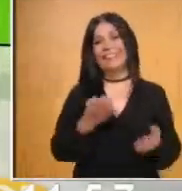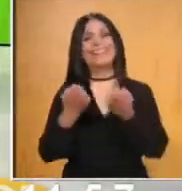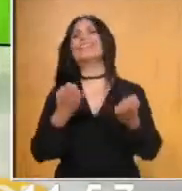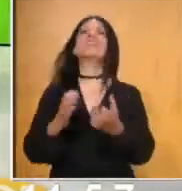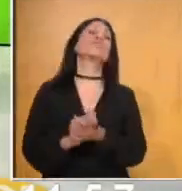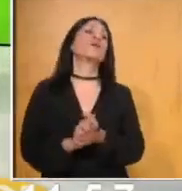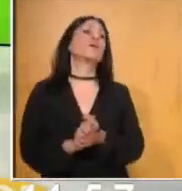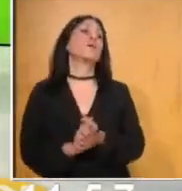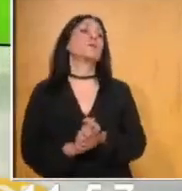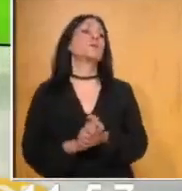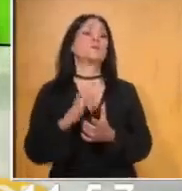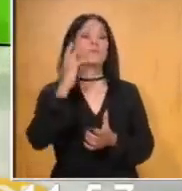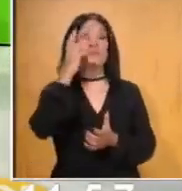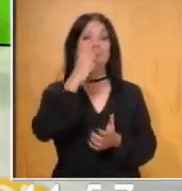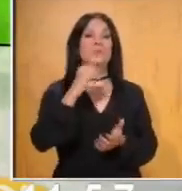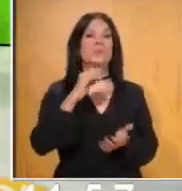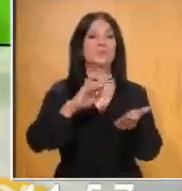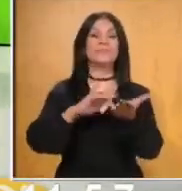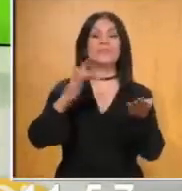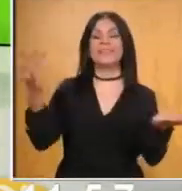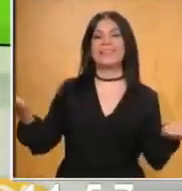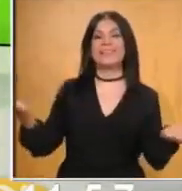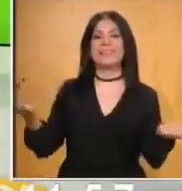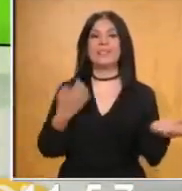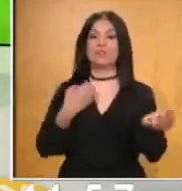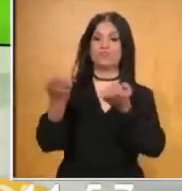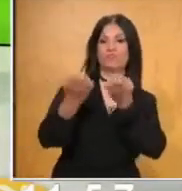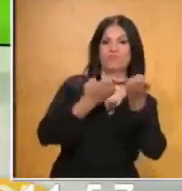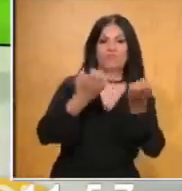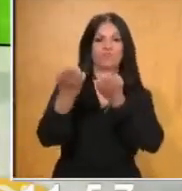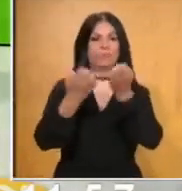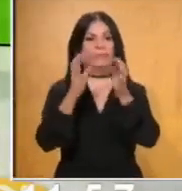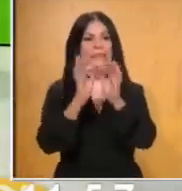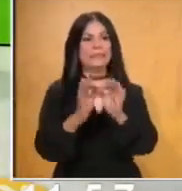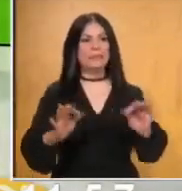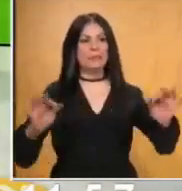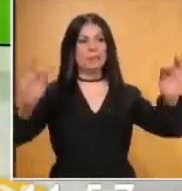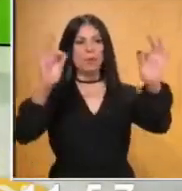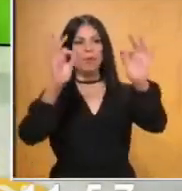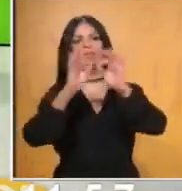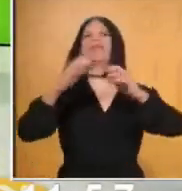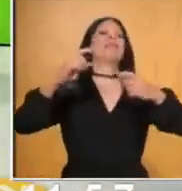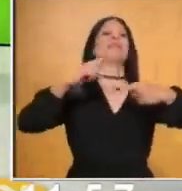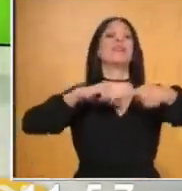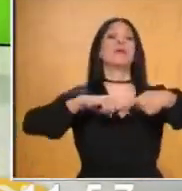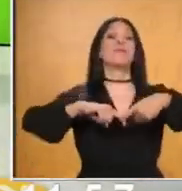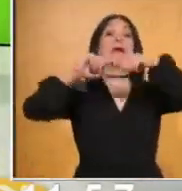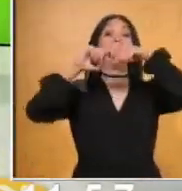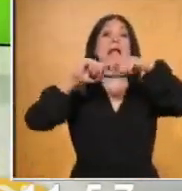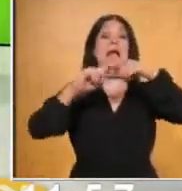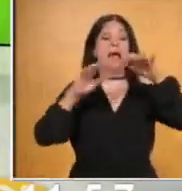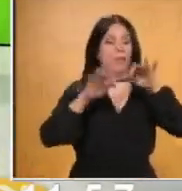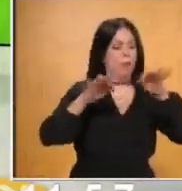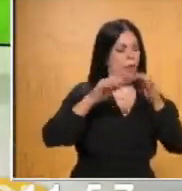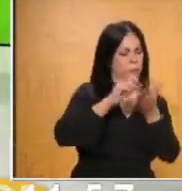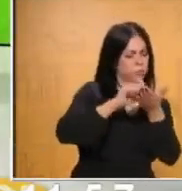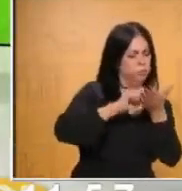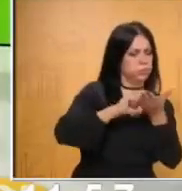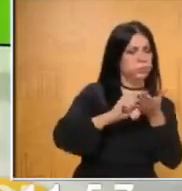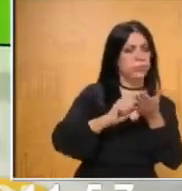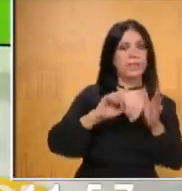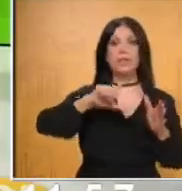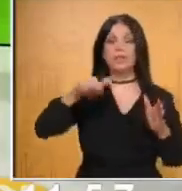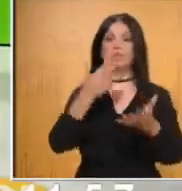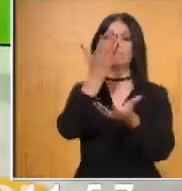Ok, no, pues muchas gracias. Espero que les haya gustado este segmento de activación física y pausa activa. Recordemos que 30 minutos hay que activarnos en